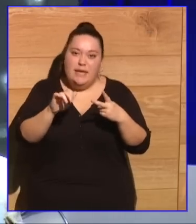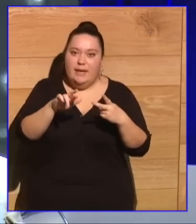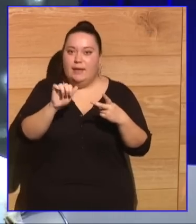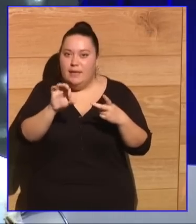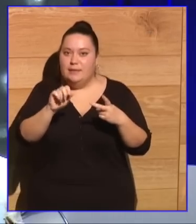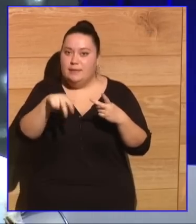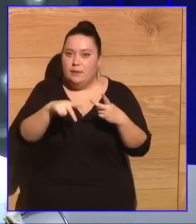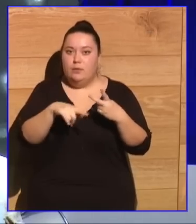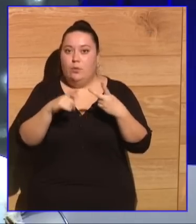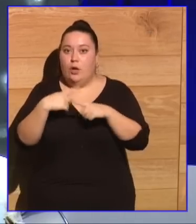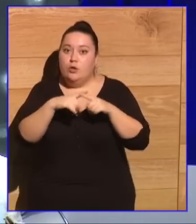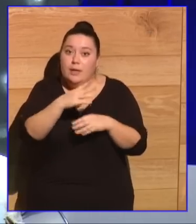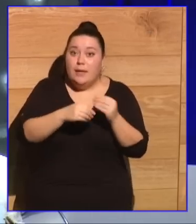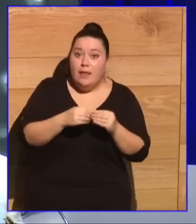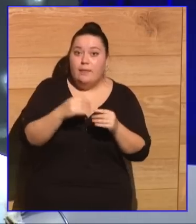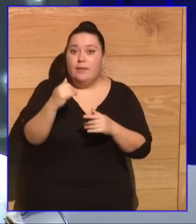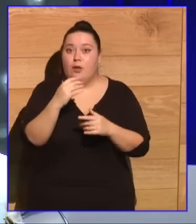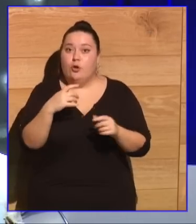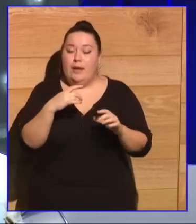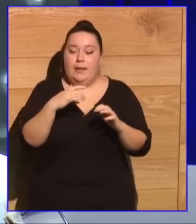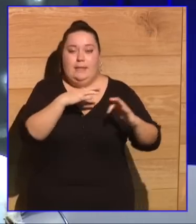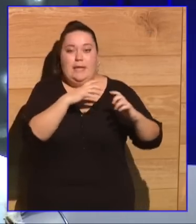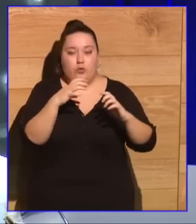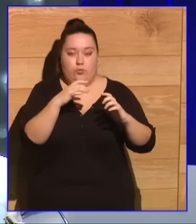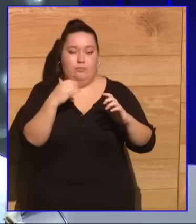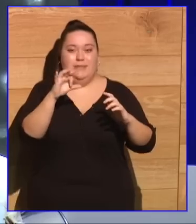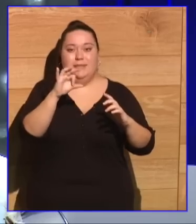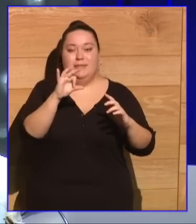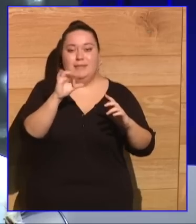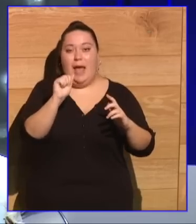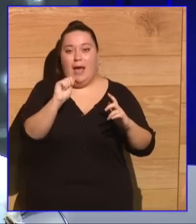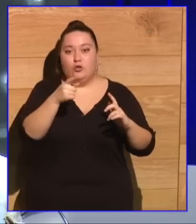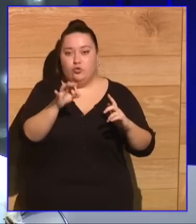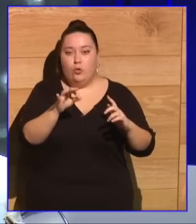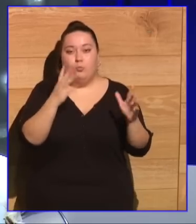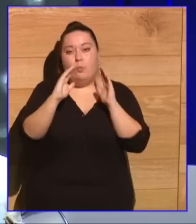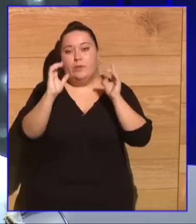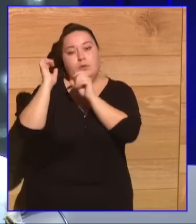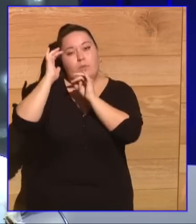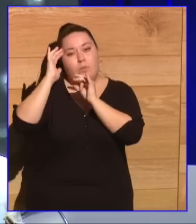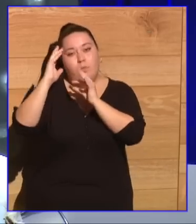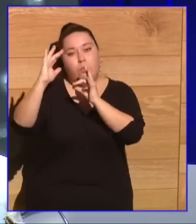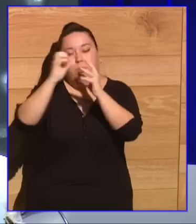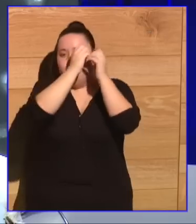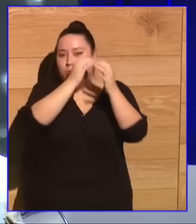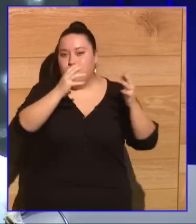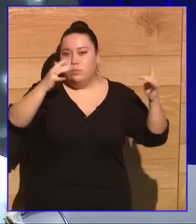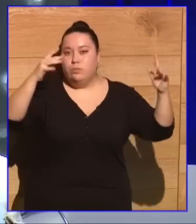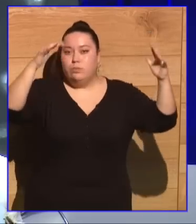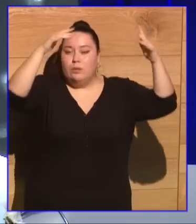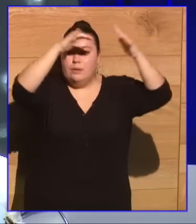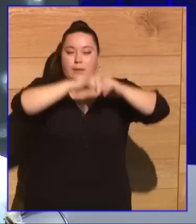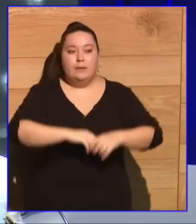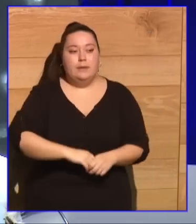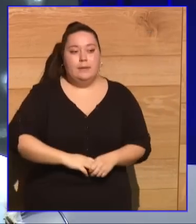con lo que está haciendo, con ese saxo tan especial en los momentos de ensoñación que no acaba de y con esas cuerdas, que no acaba